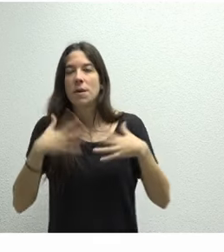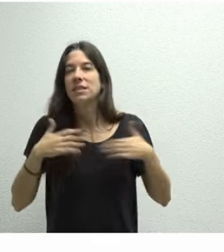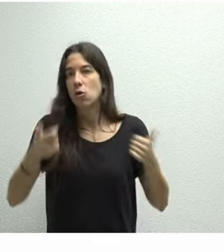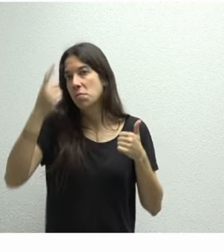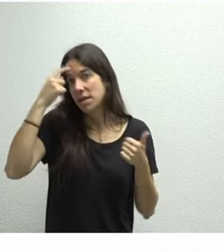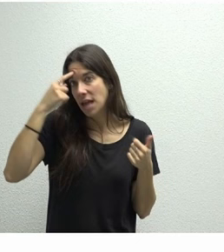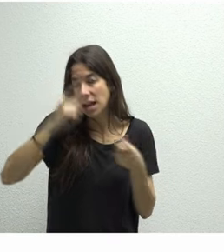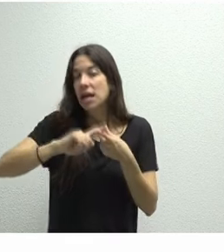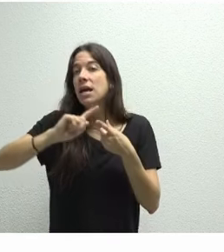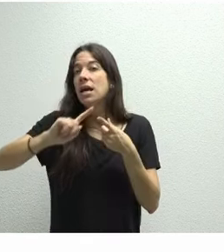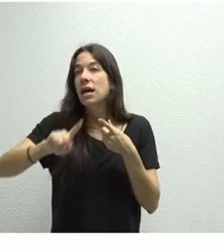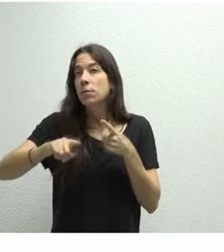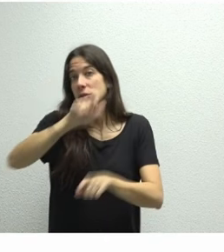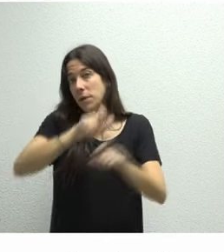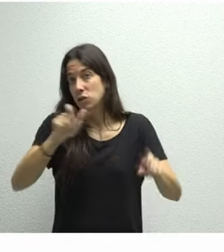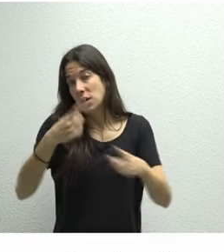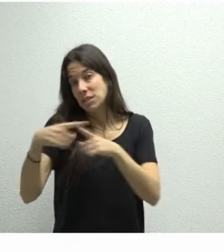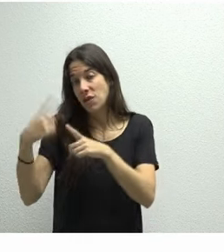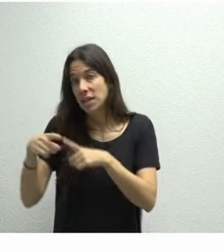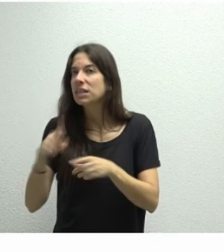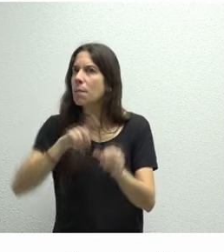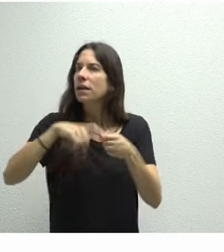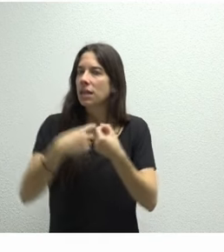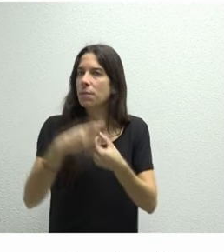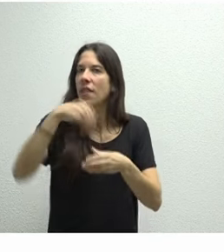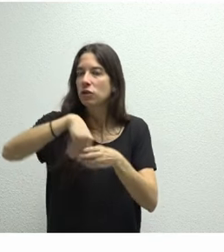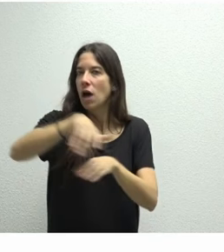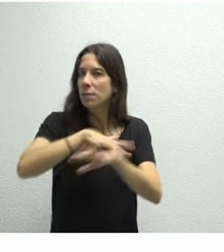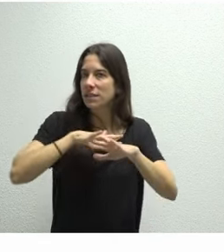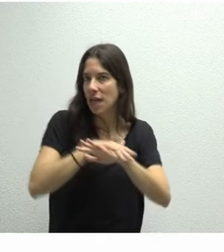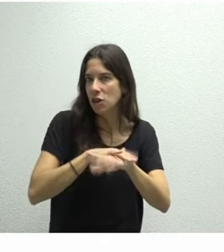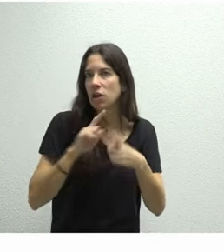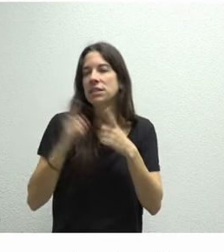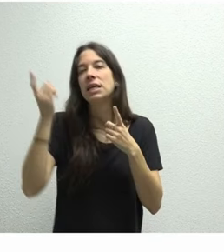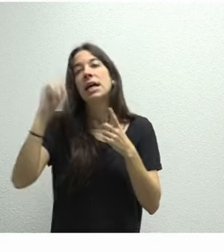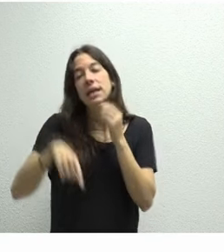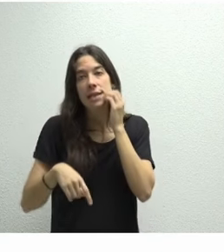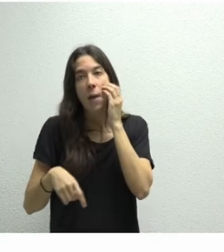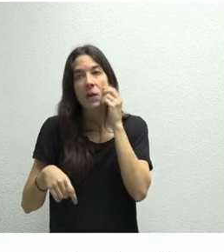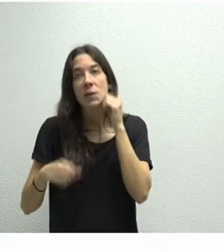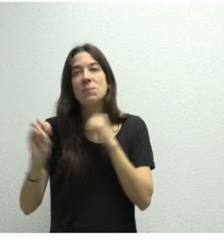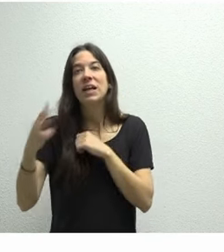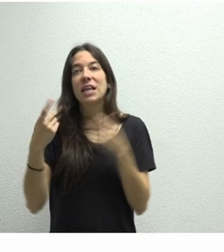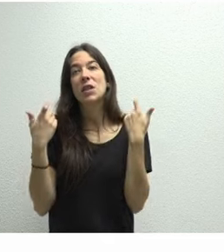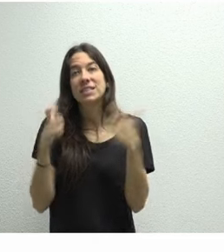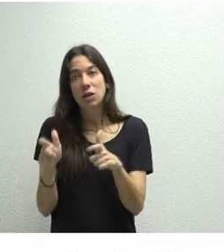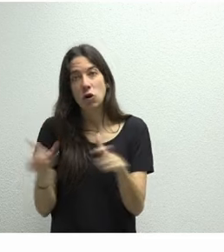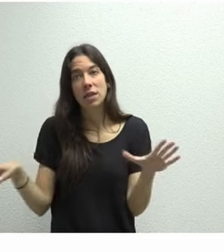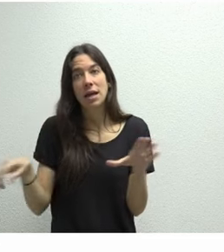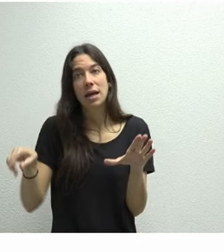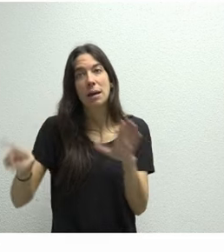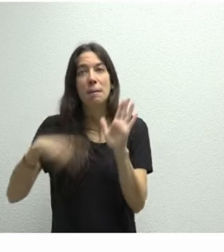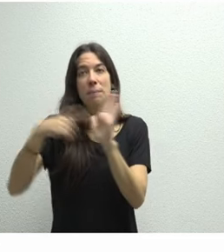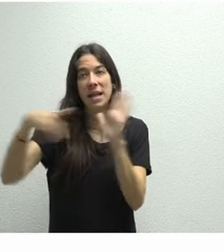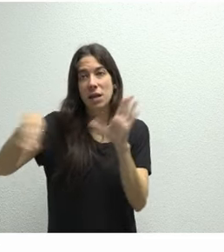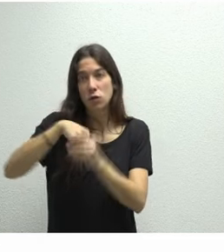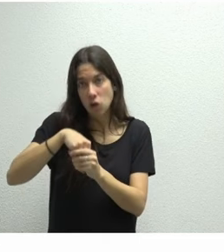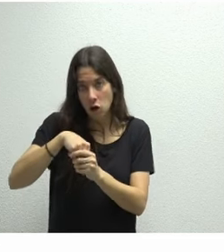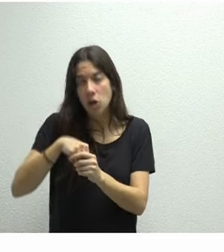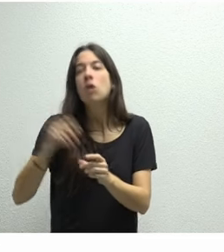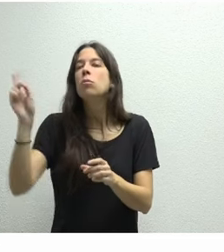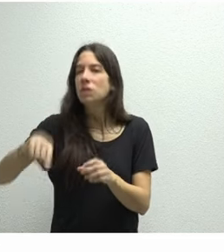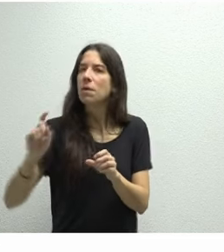pues la las diferentes personas implicadas tanto de las administraciones como del Tercer sector de plena inclusión pues